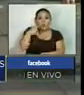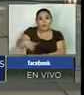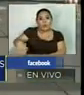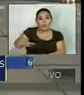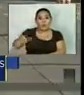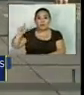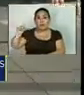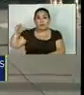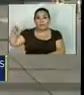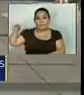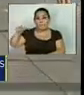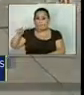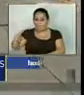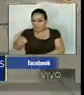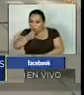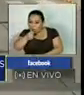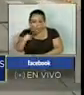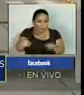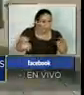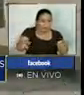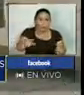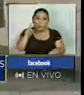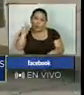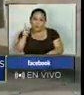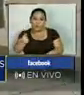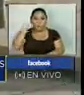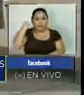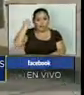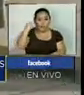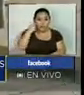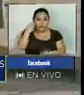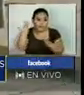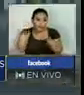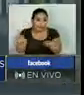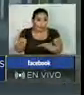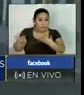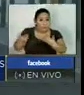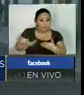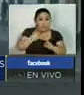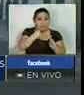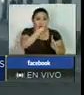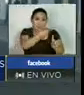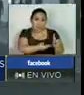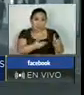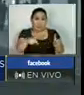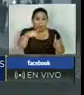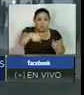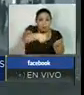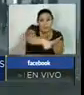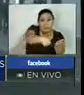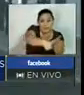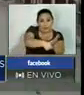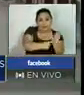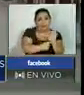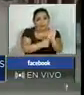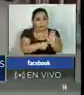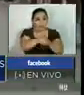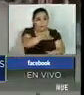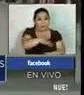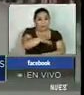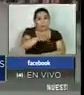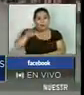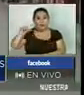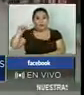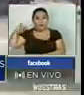se dieron dos informes diferentes, pero uno es el que vale, el que ha sido brindado por básicamente las autoridades municipales, tanto de La Paz como